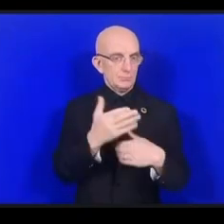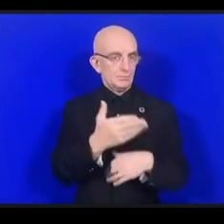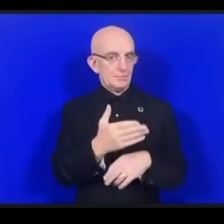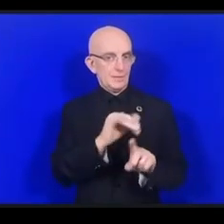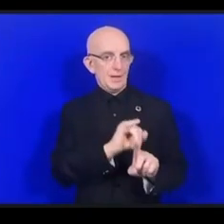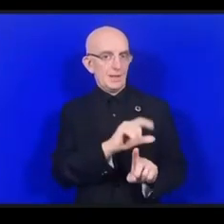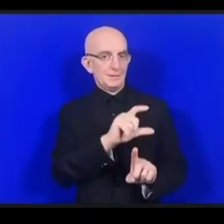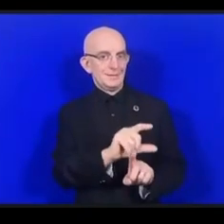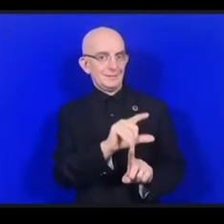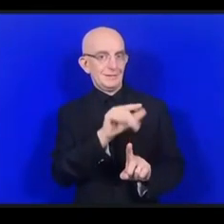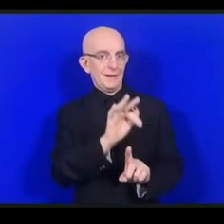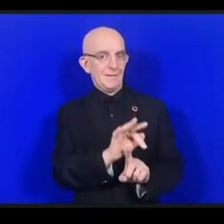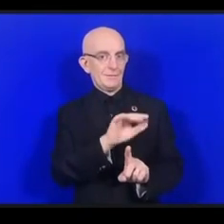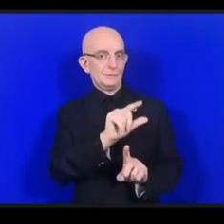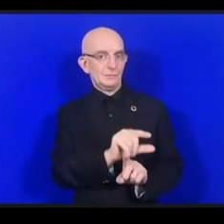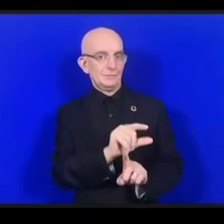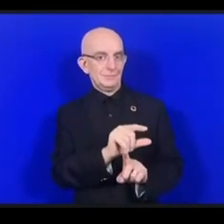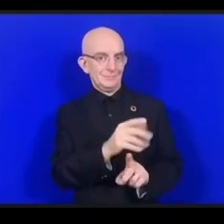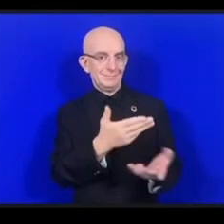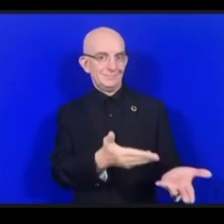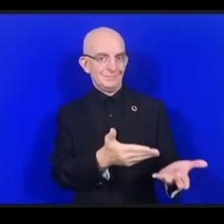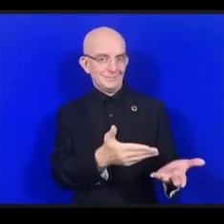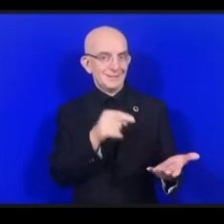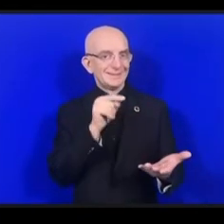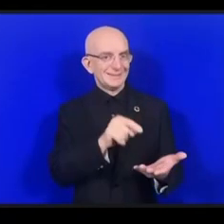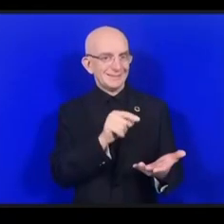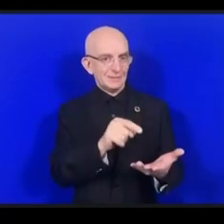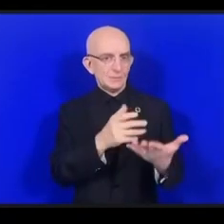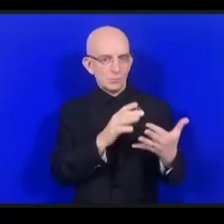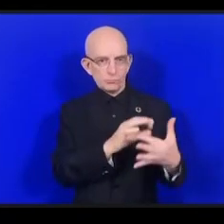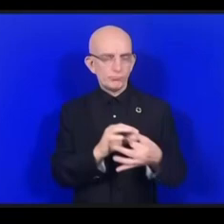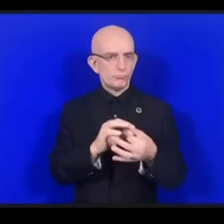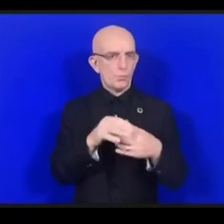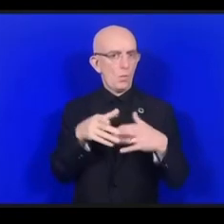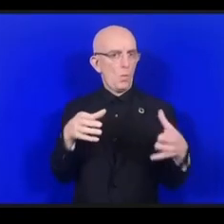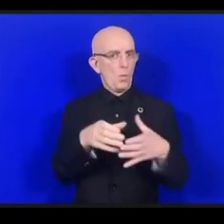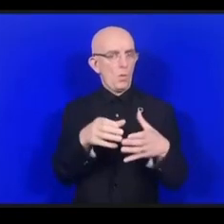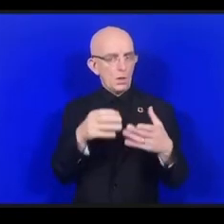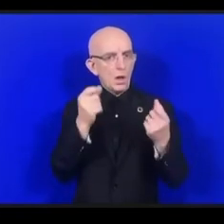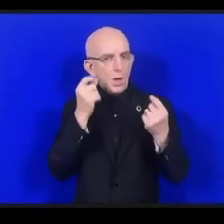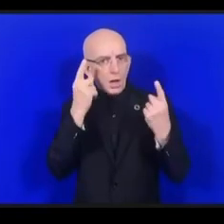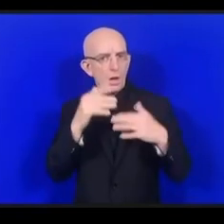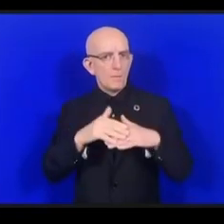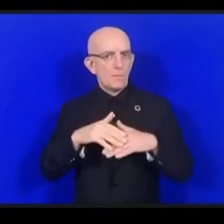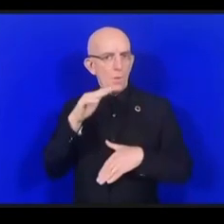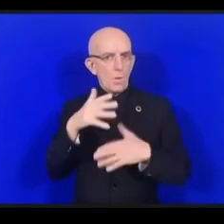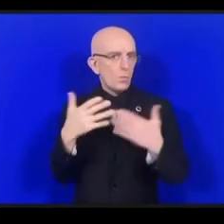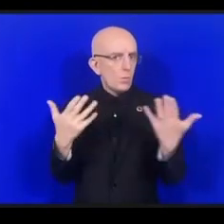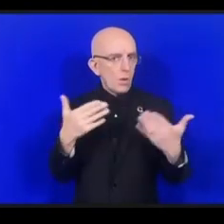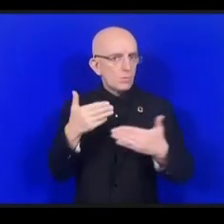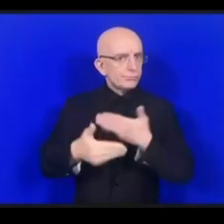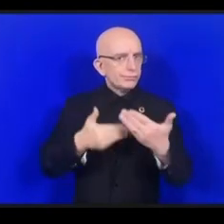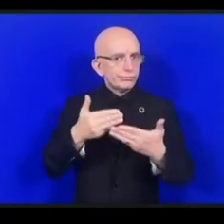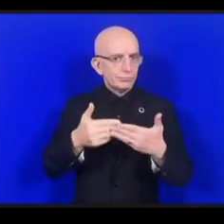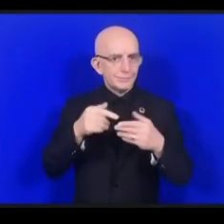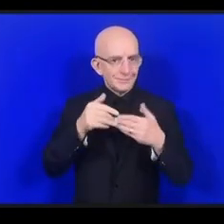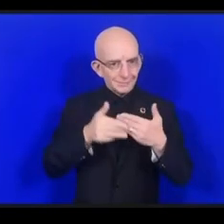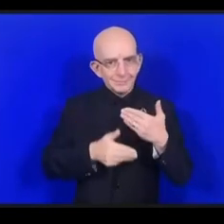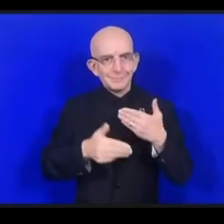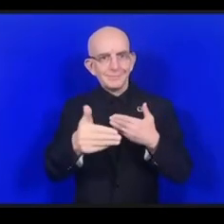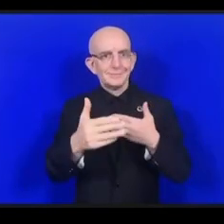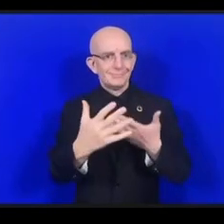internet para asegurar que los jóvenes sigan participando en esta comunidad en el futuro